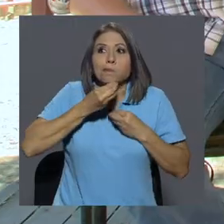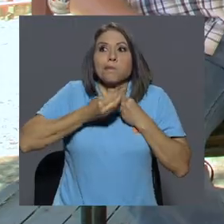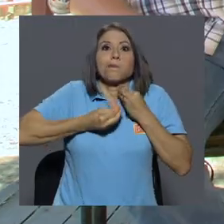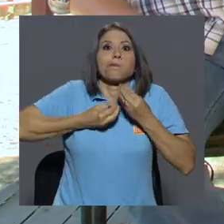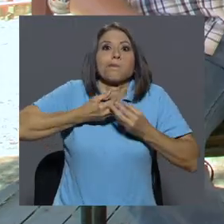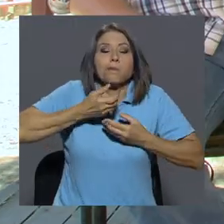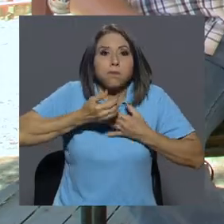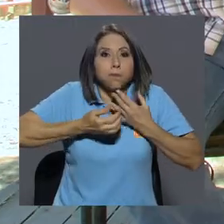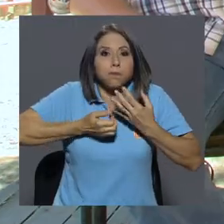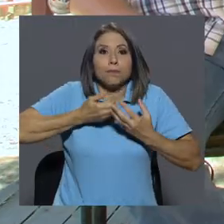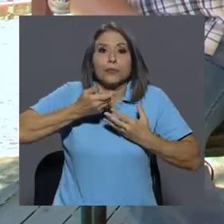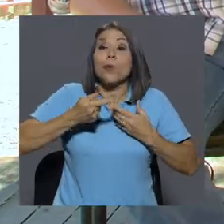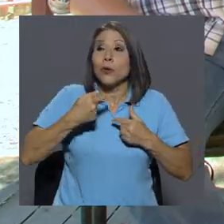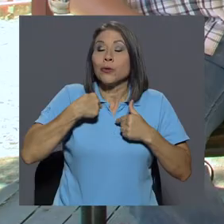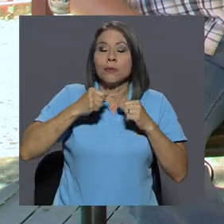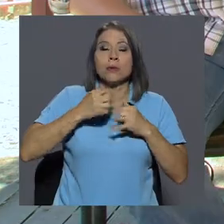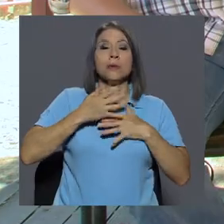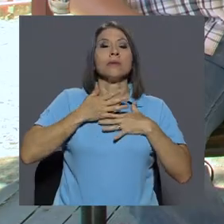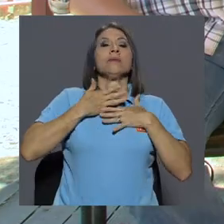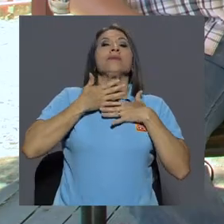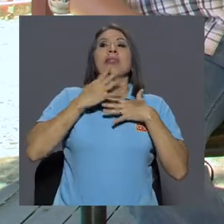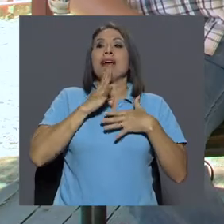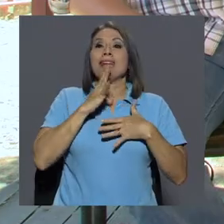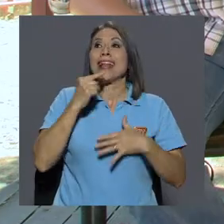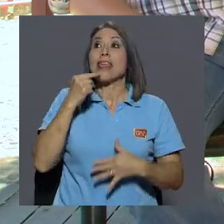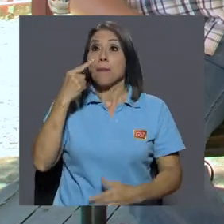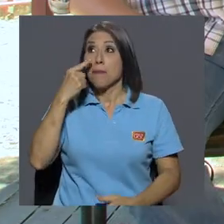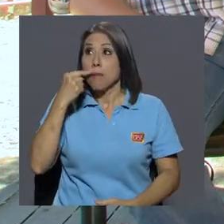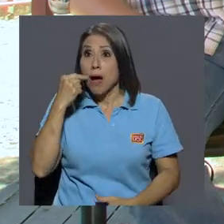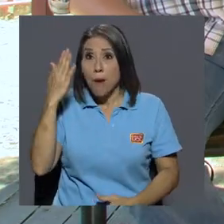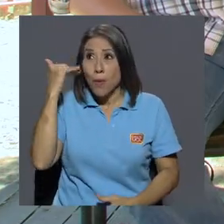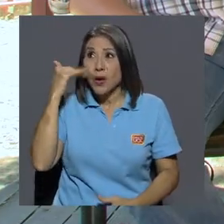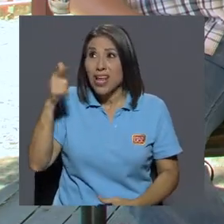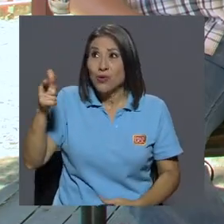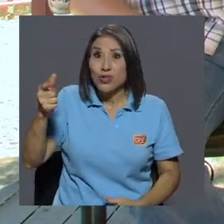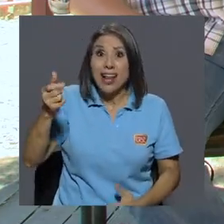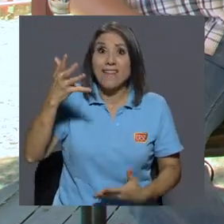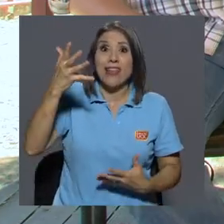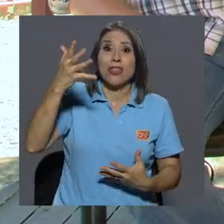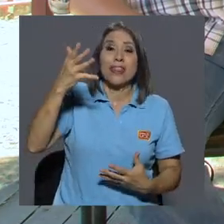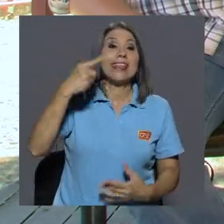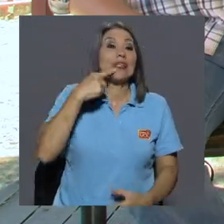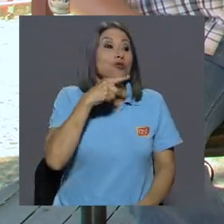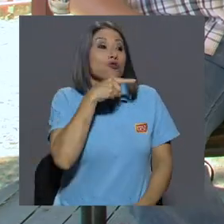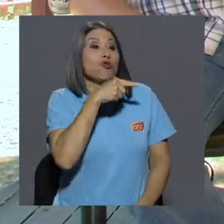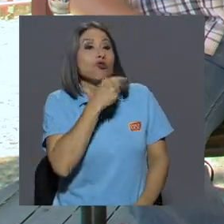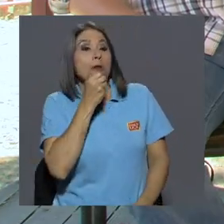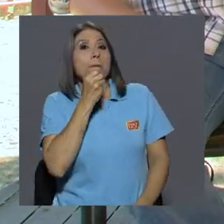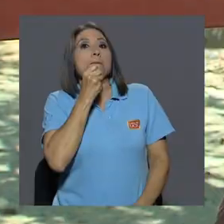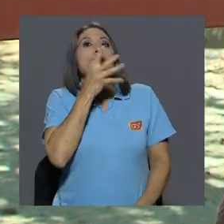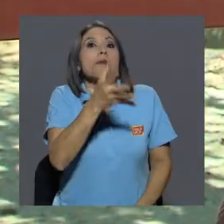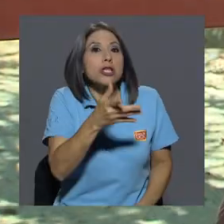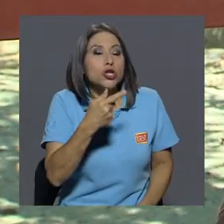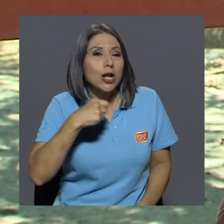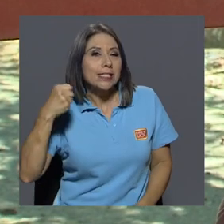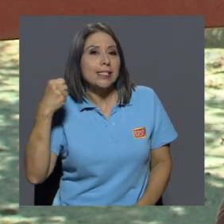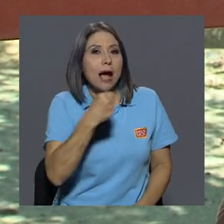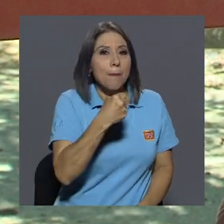Cuando yo pude respirar y hablar, le digo, papá, ¿por qué levantó la mano? Me dice, si escupe, le zampo.